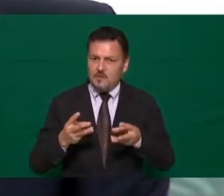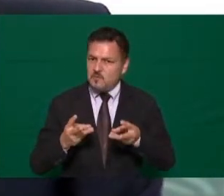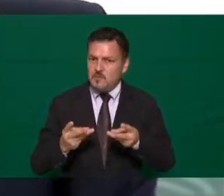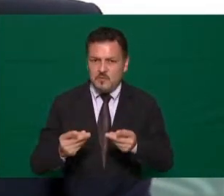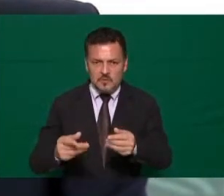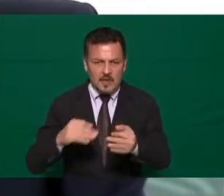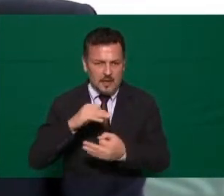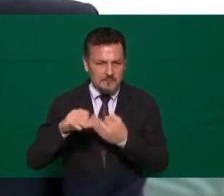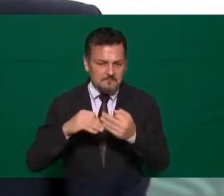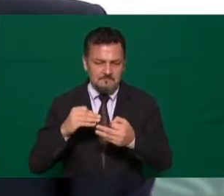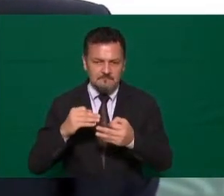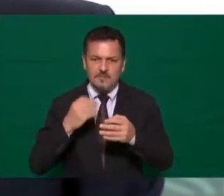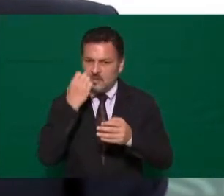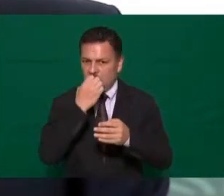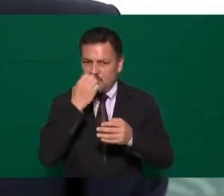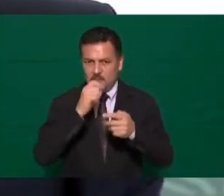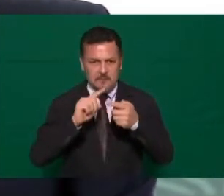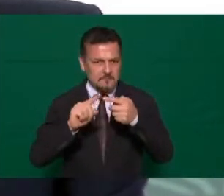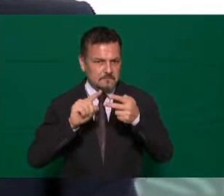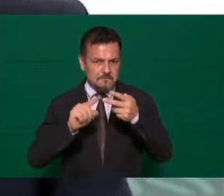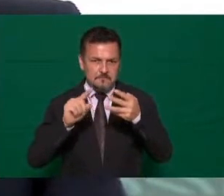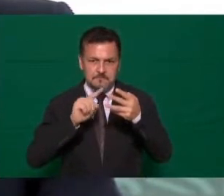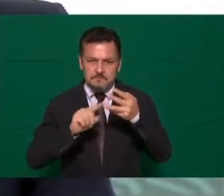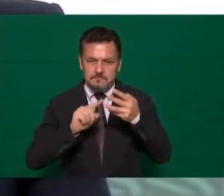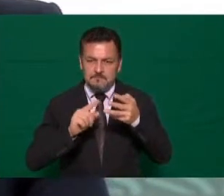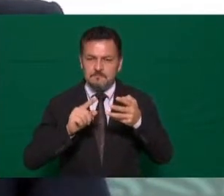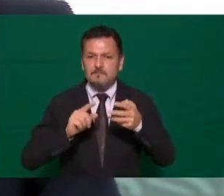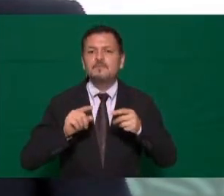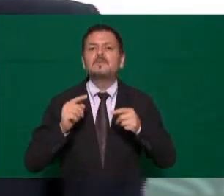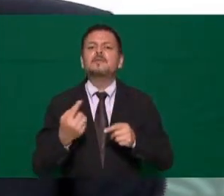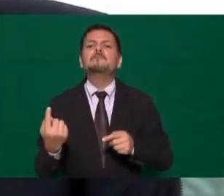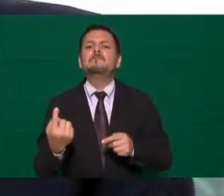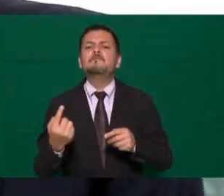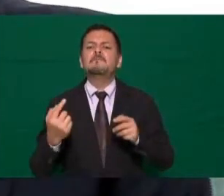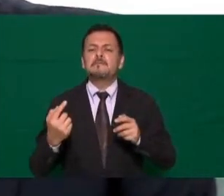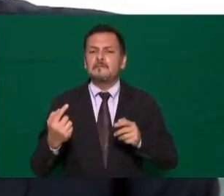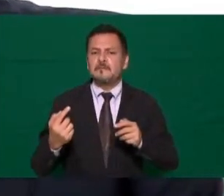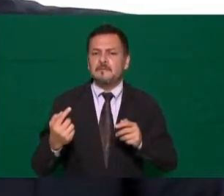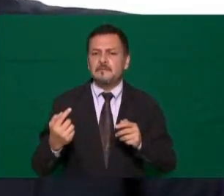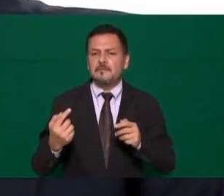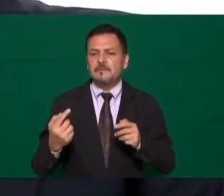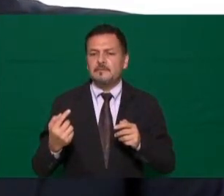recursos. Tercer lineamiento es que se definió